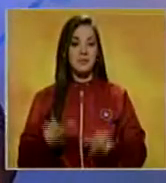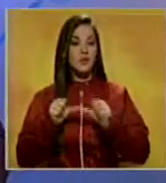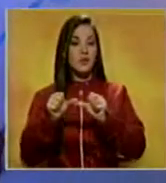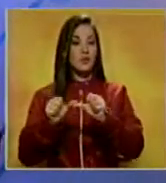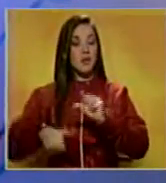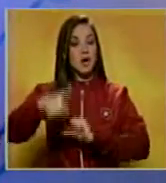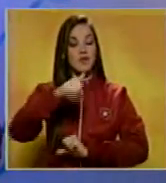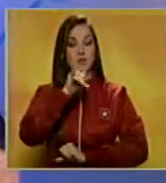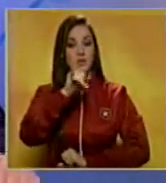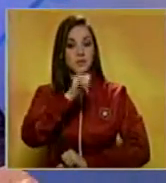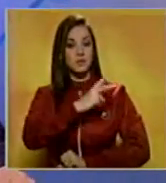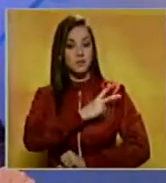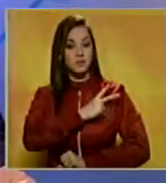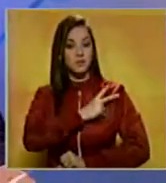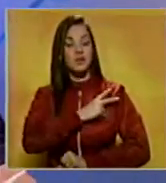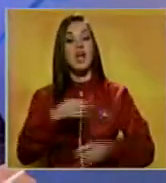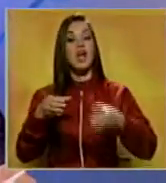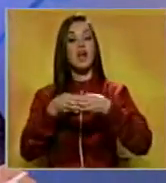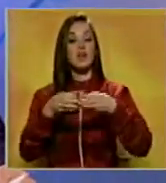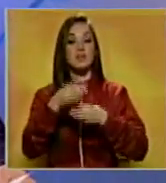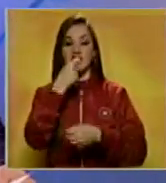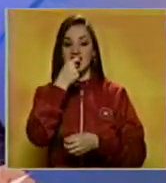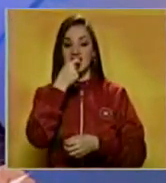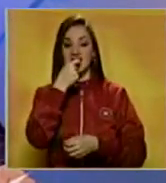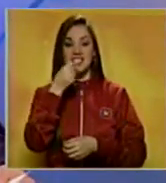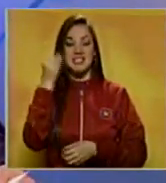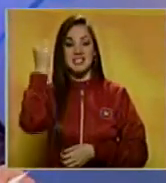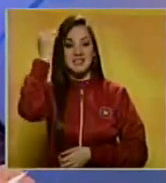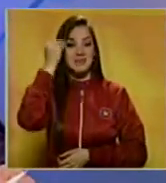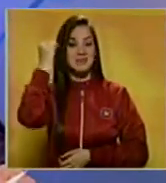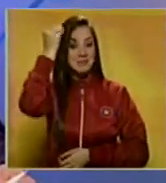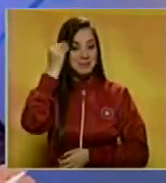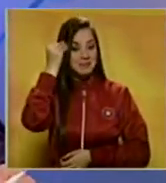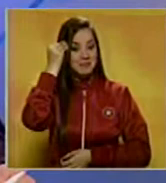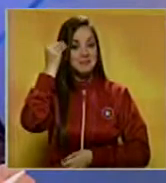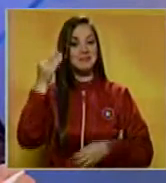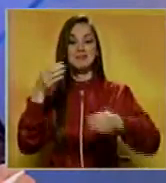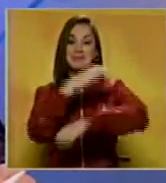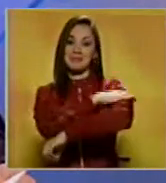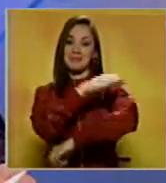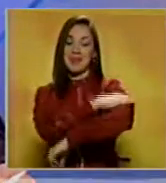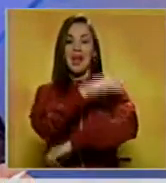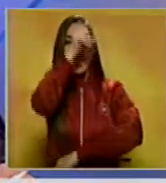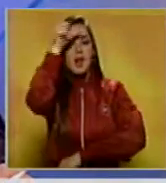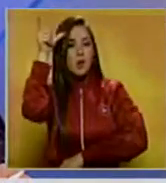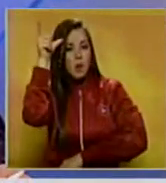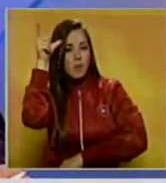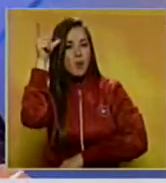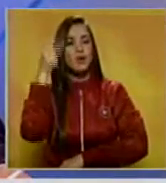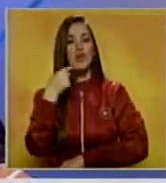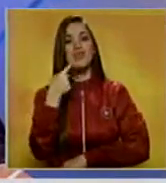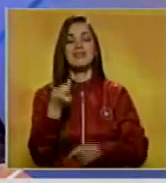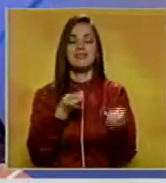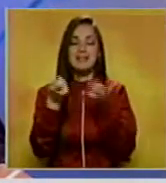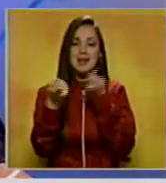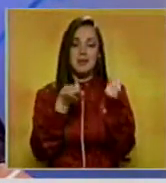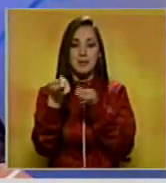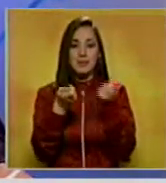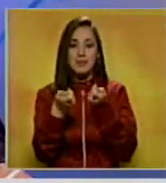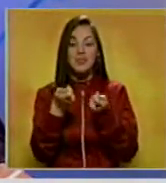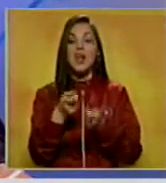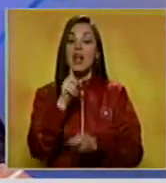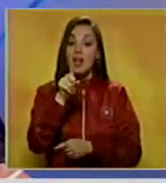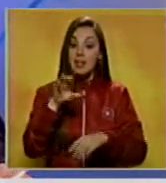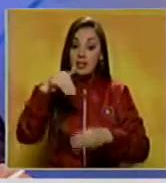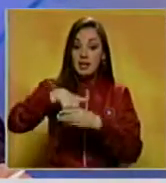Continuamos con más de Noticiero Venevisión. El partido COPEI considera que la sentencia contra el dirigente opositor Leopoldo López se usa como estrategia electoral en el marco